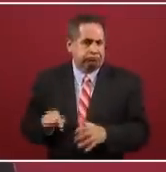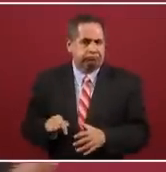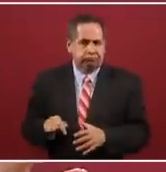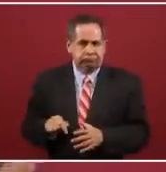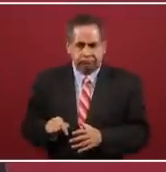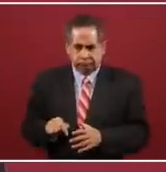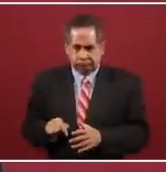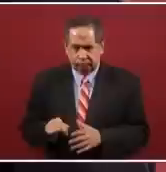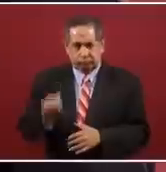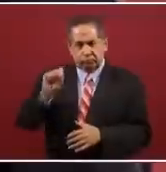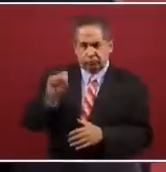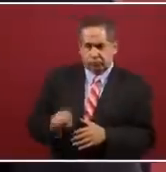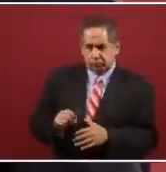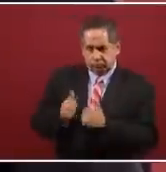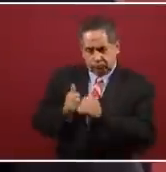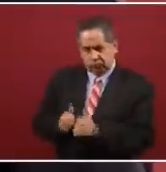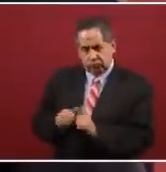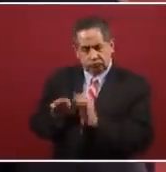en el sur.